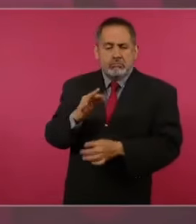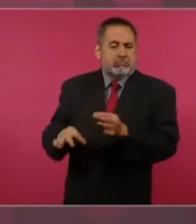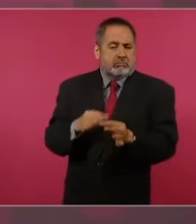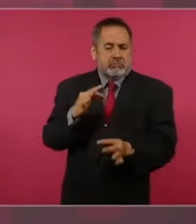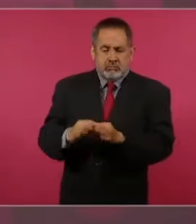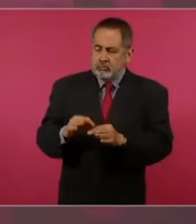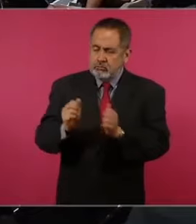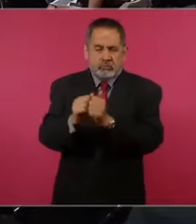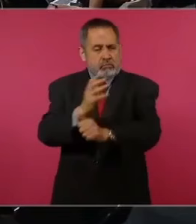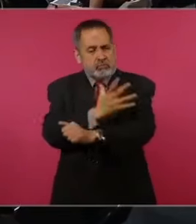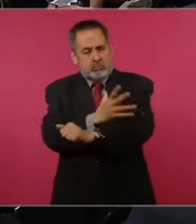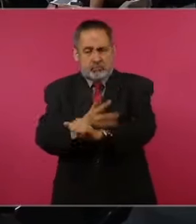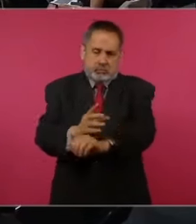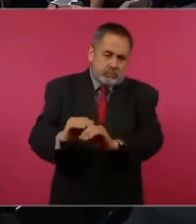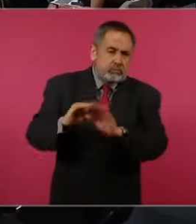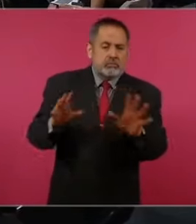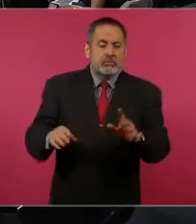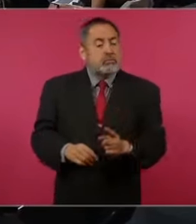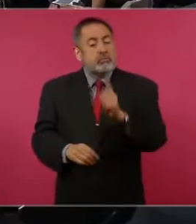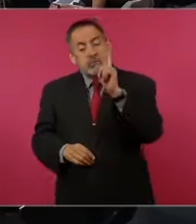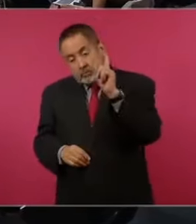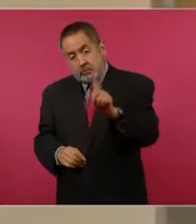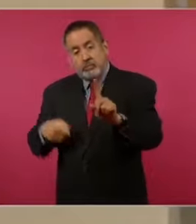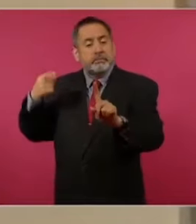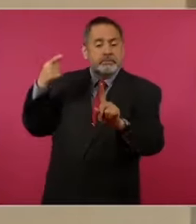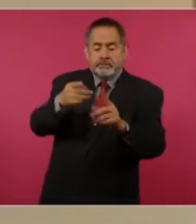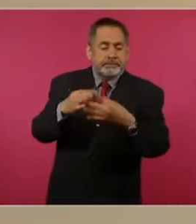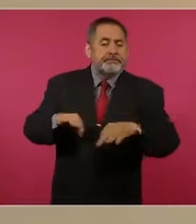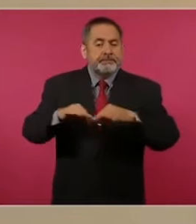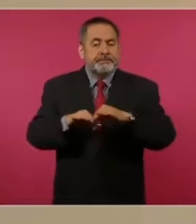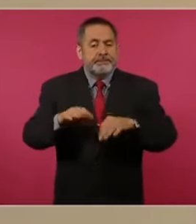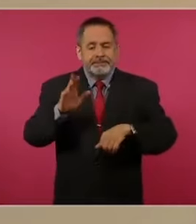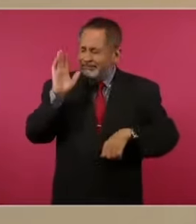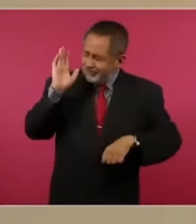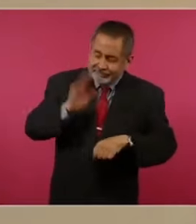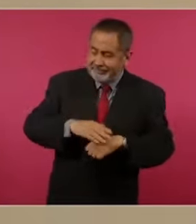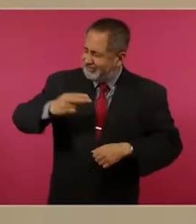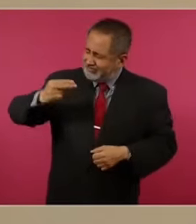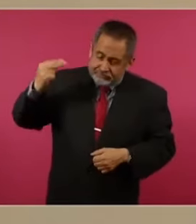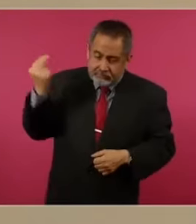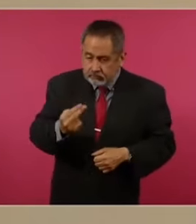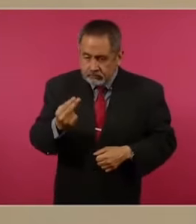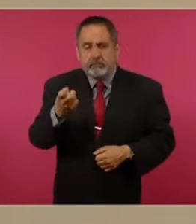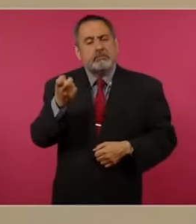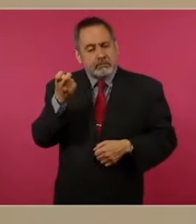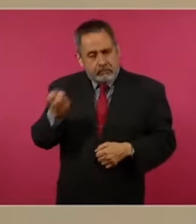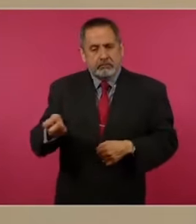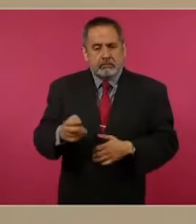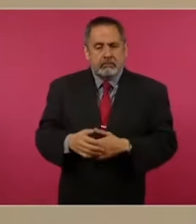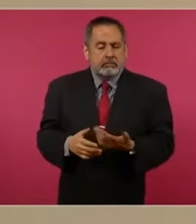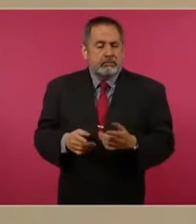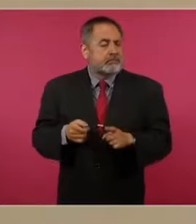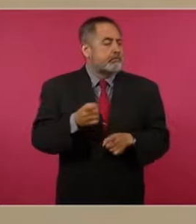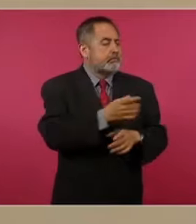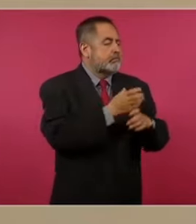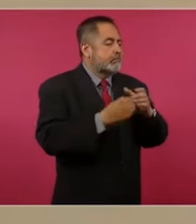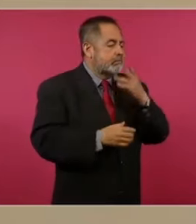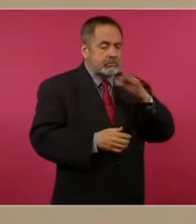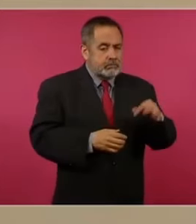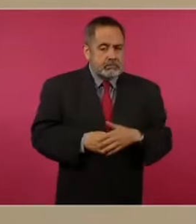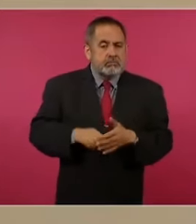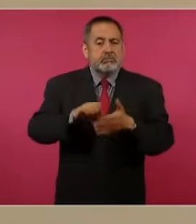siempre con transparencia y, lo más importante, priorizando lo que más se necesita. Muchas veces, si se hace desde la Ciudad